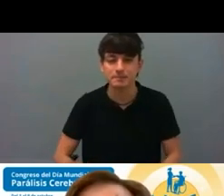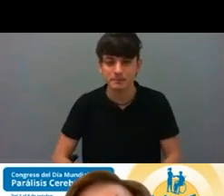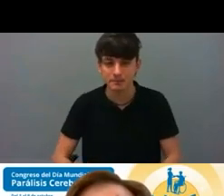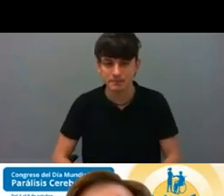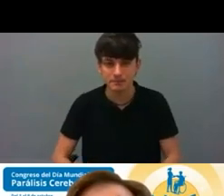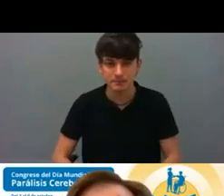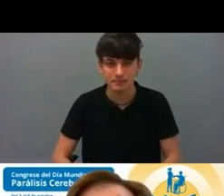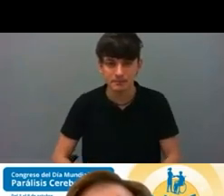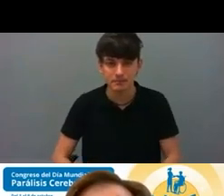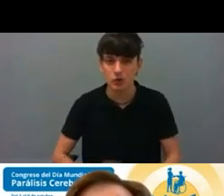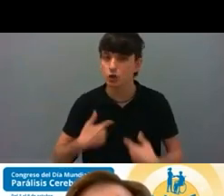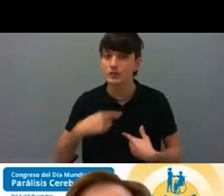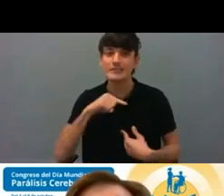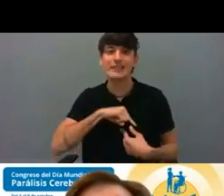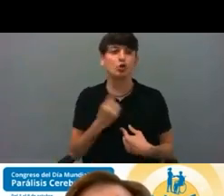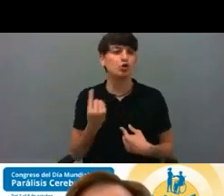Nunca te sientes solo.